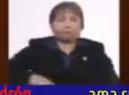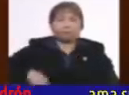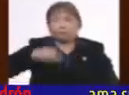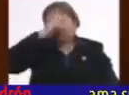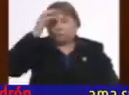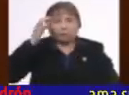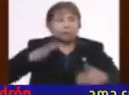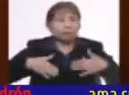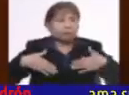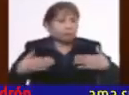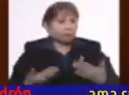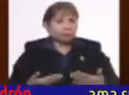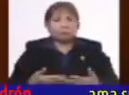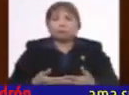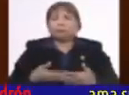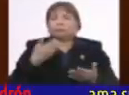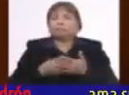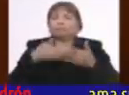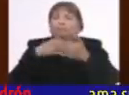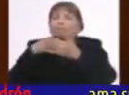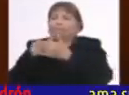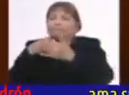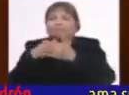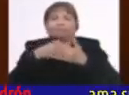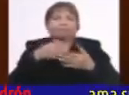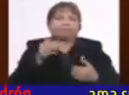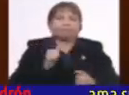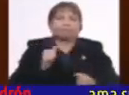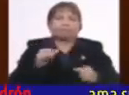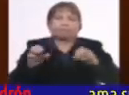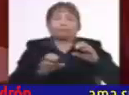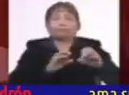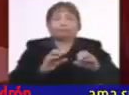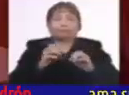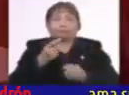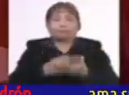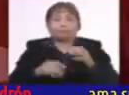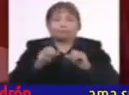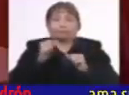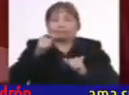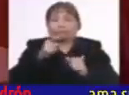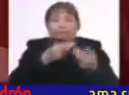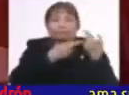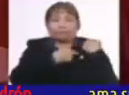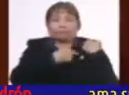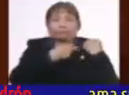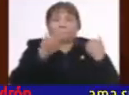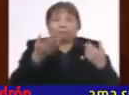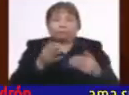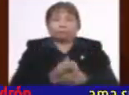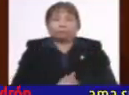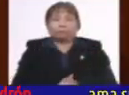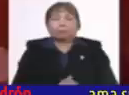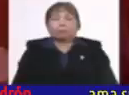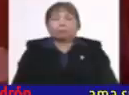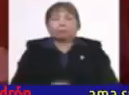poder obstaculizar las acciones que estaban asumiendo de su cartera